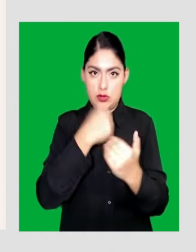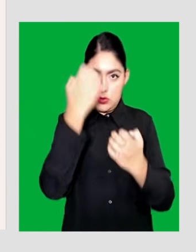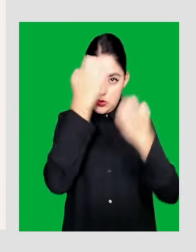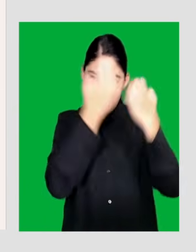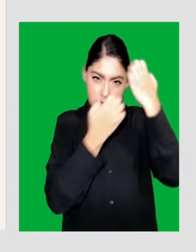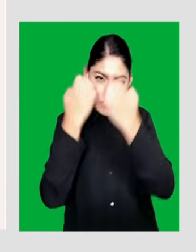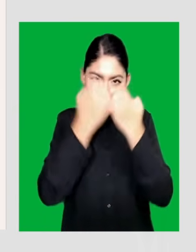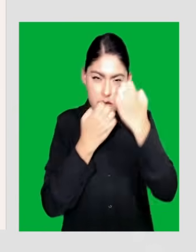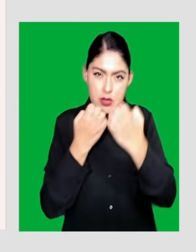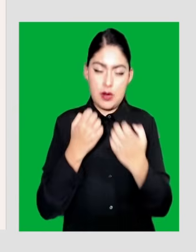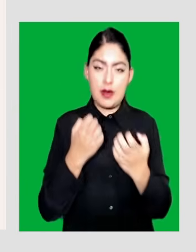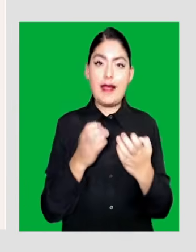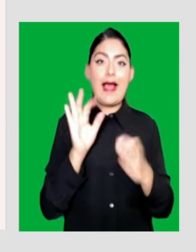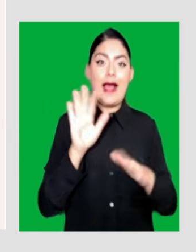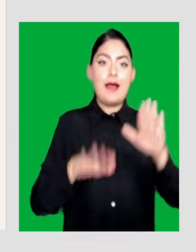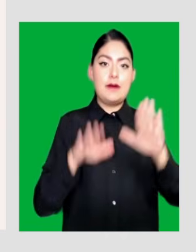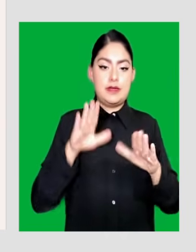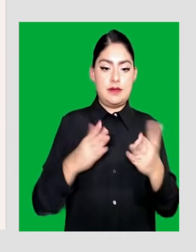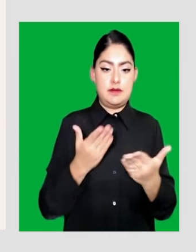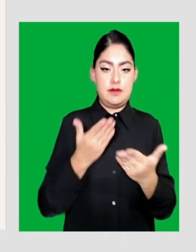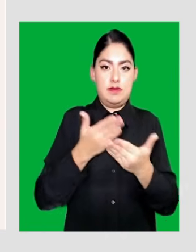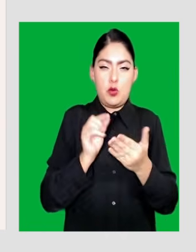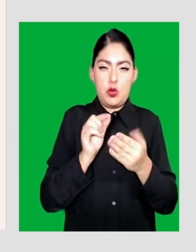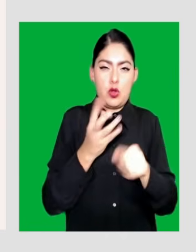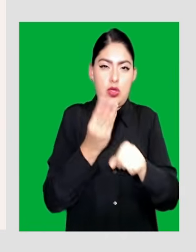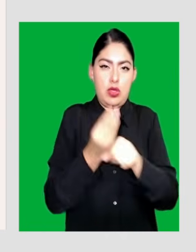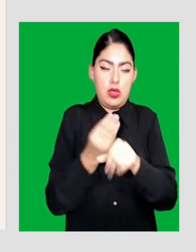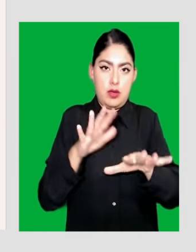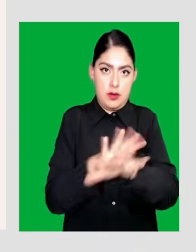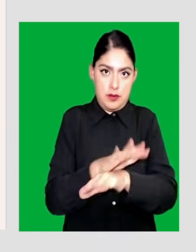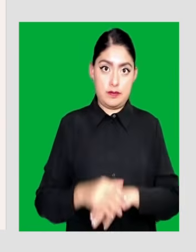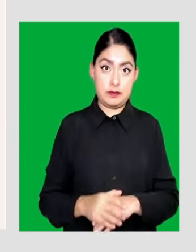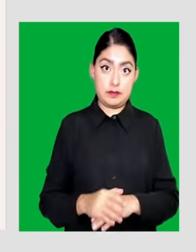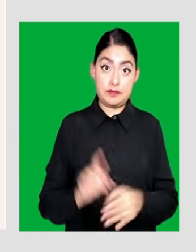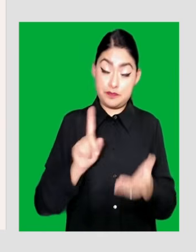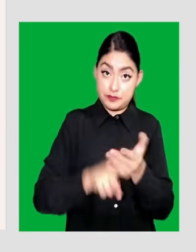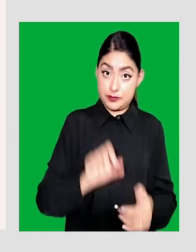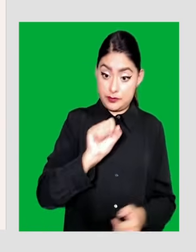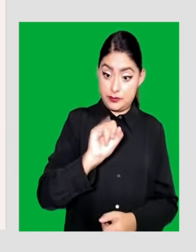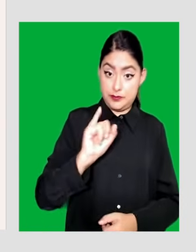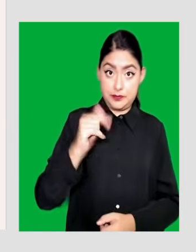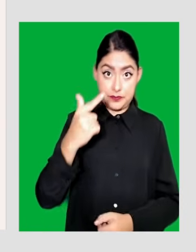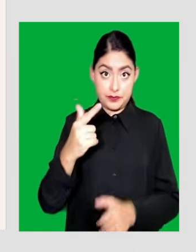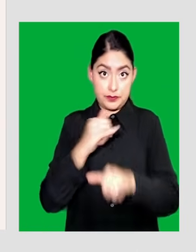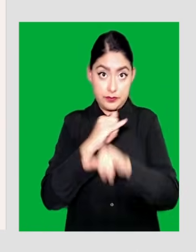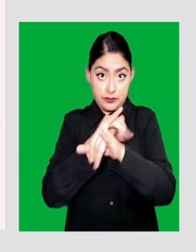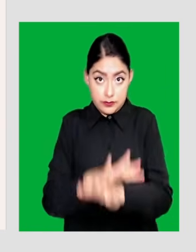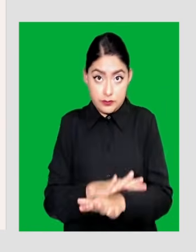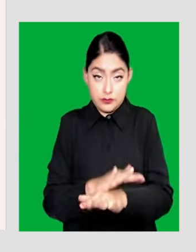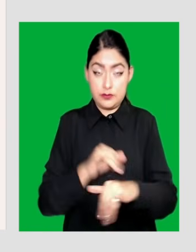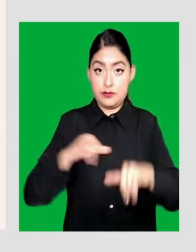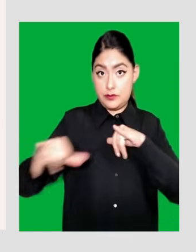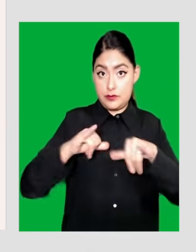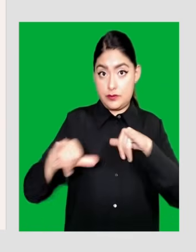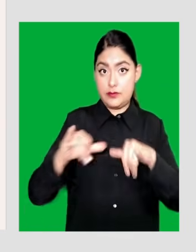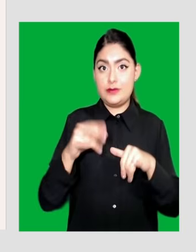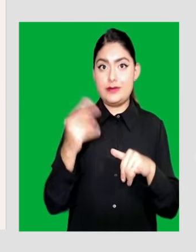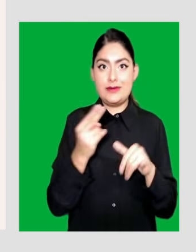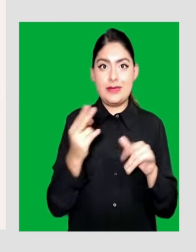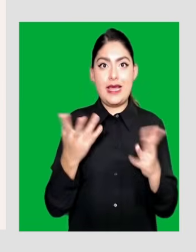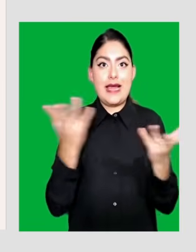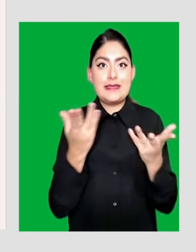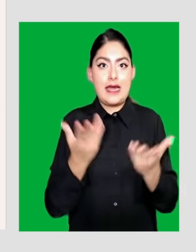la información más detallada sin que sea ocultada por las imágenes raster. Sin embargo, hay ocasiones en las que